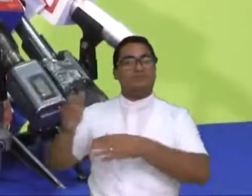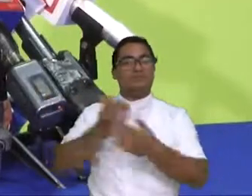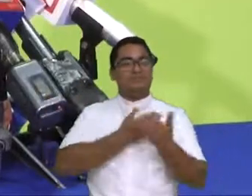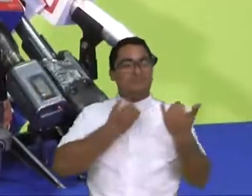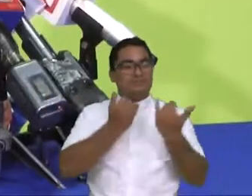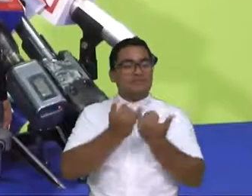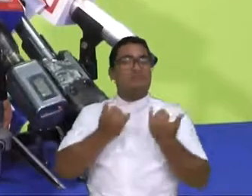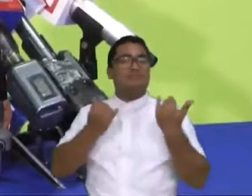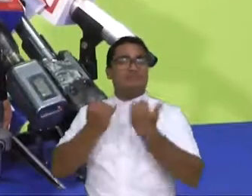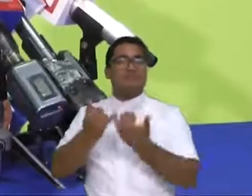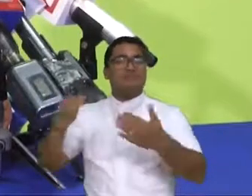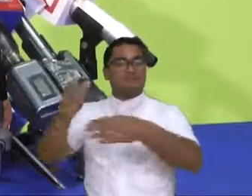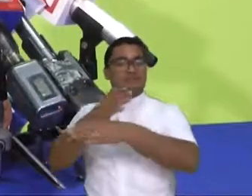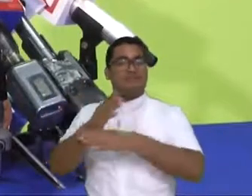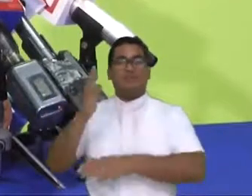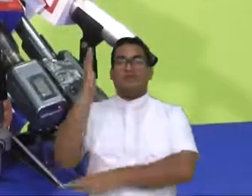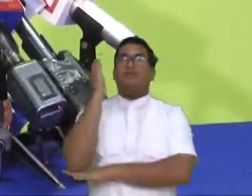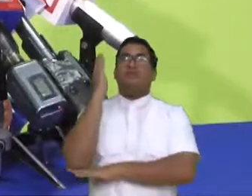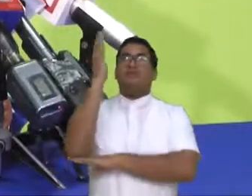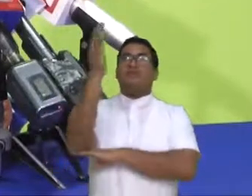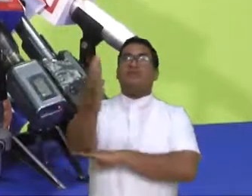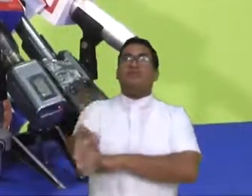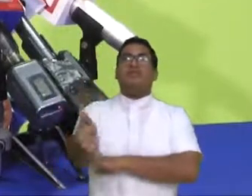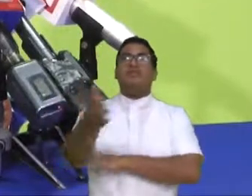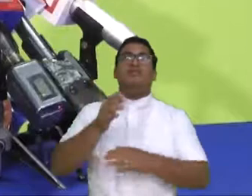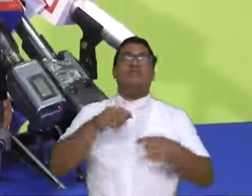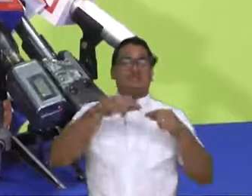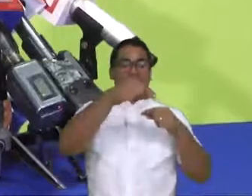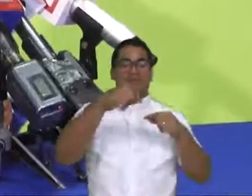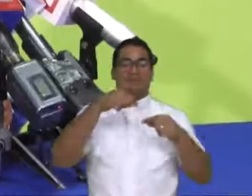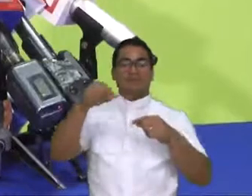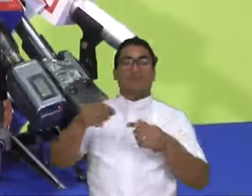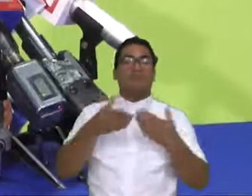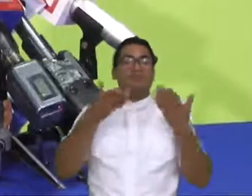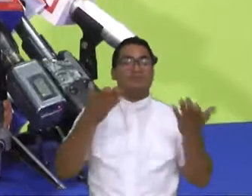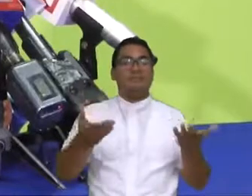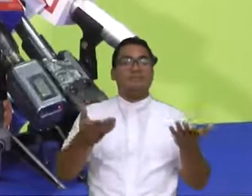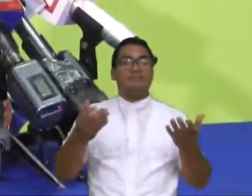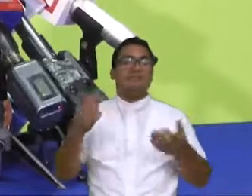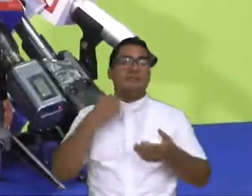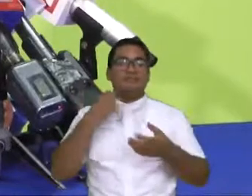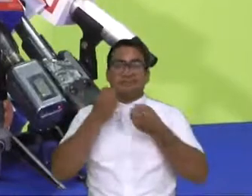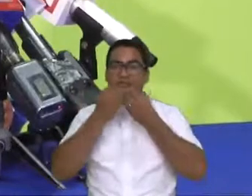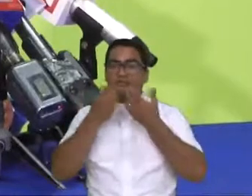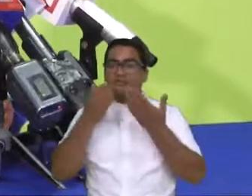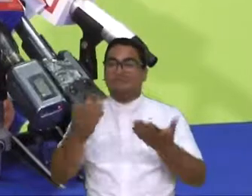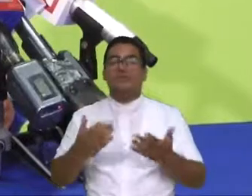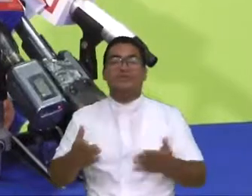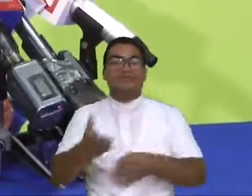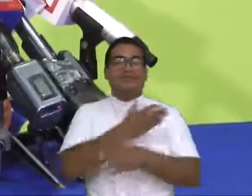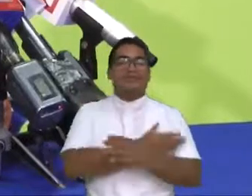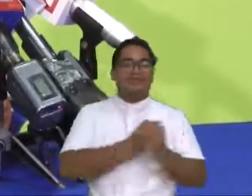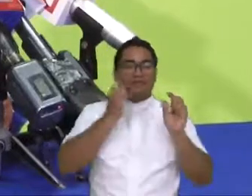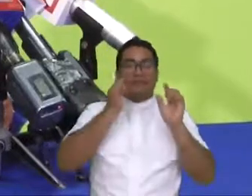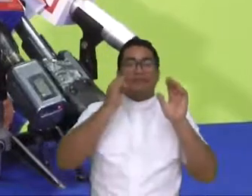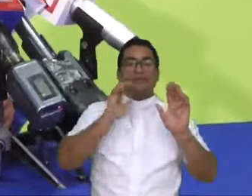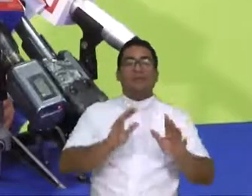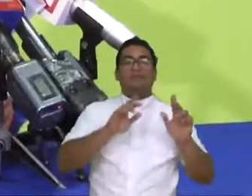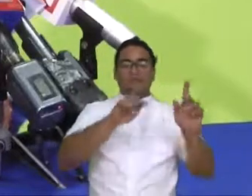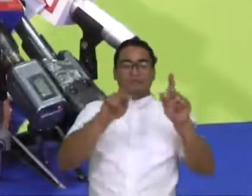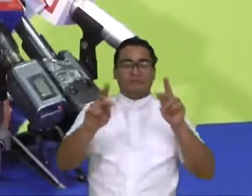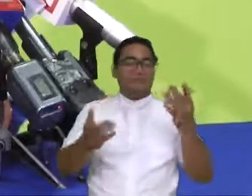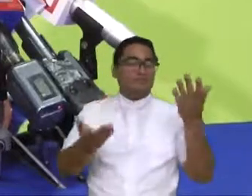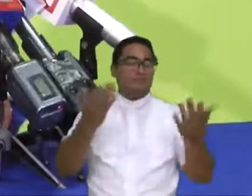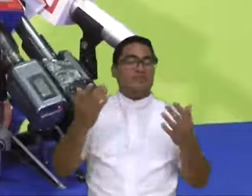tanto en los puntos de entrada como en cada uno de los municipios, con el objetivo de tener siempre informado y preparado a nuestra población ante